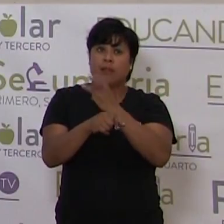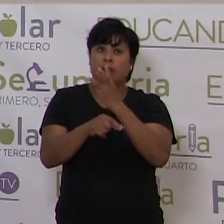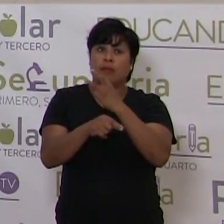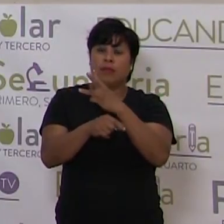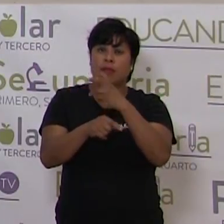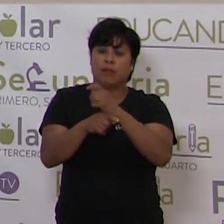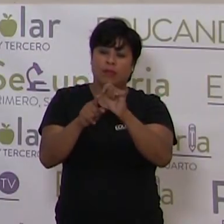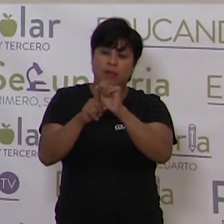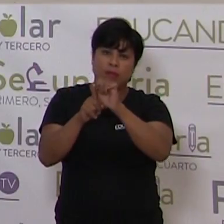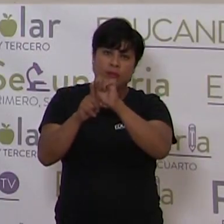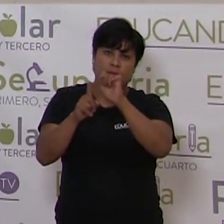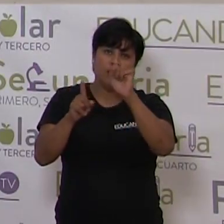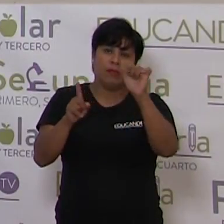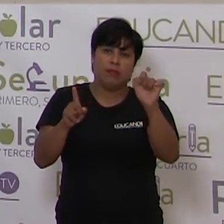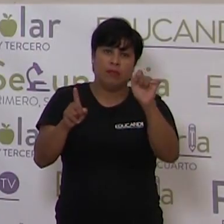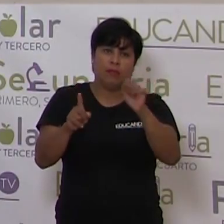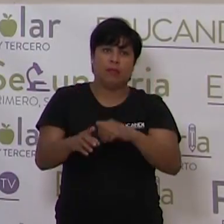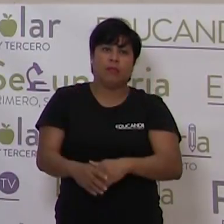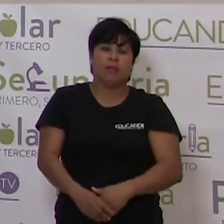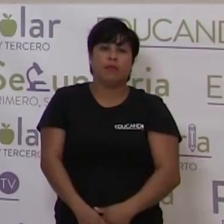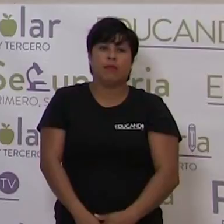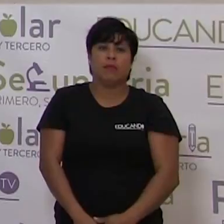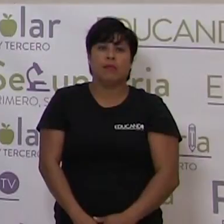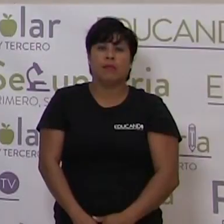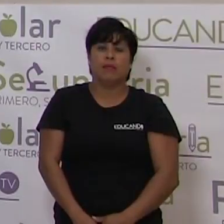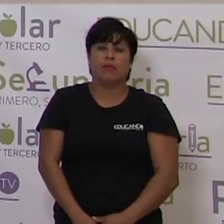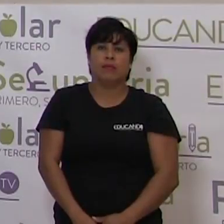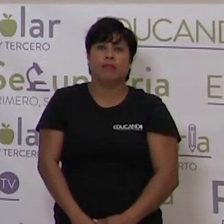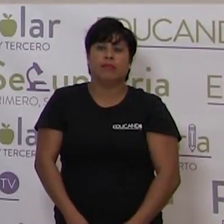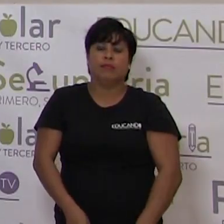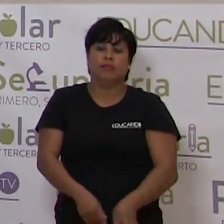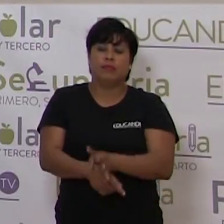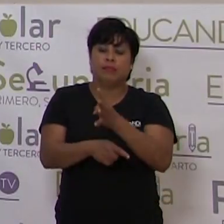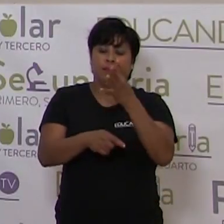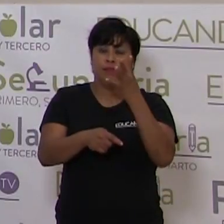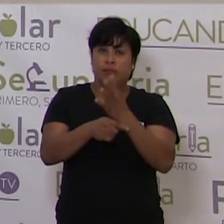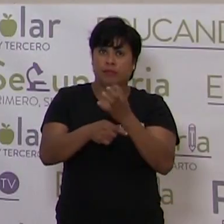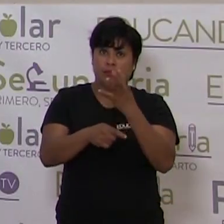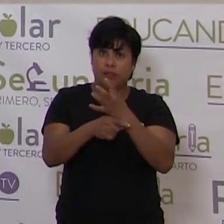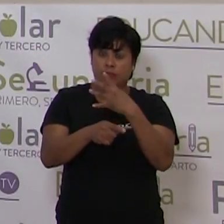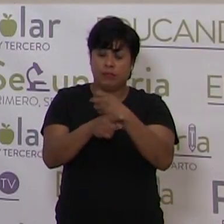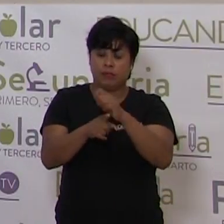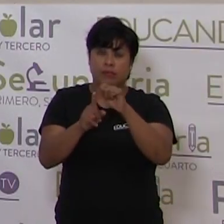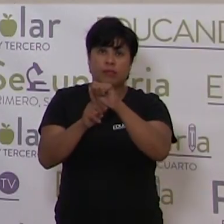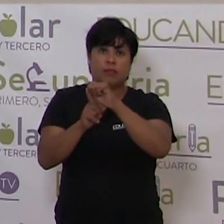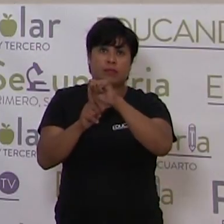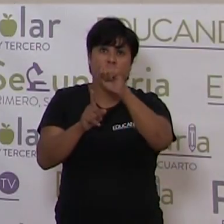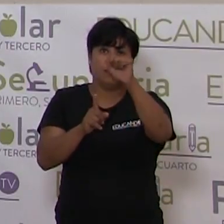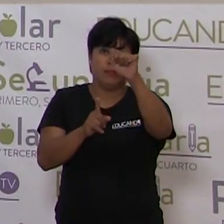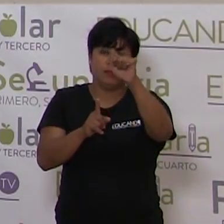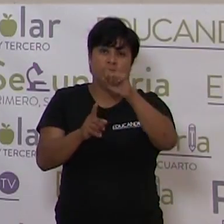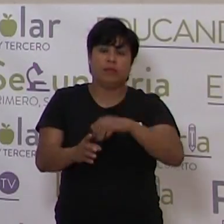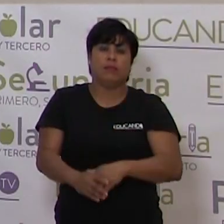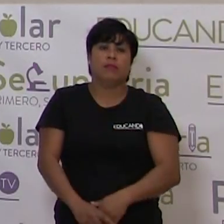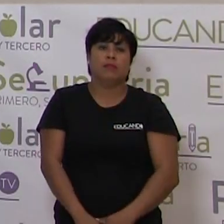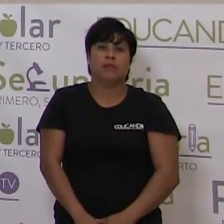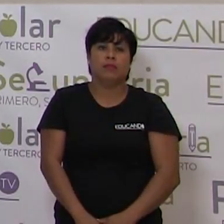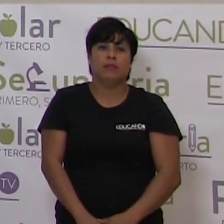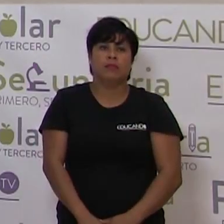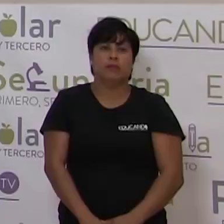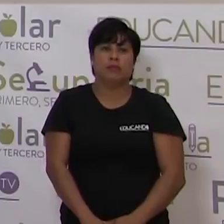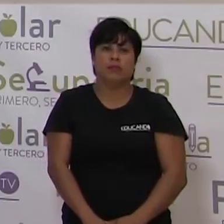el tercer segmento y el